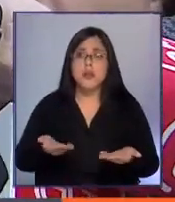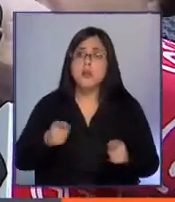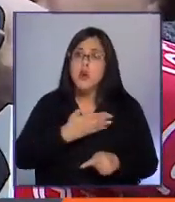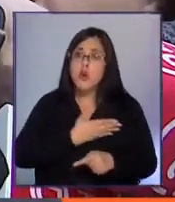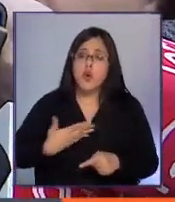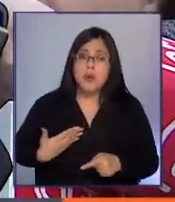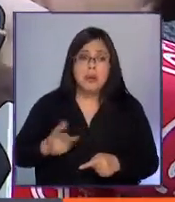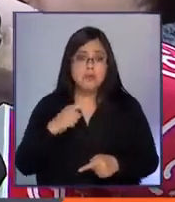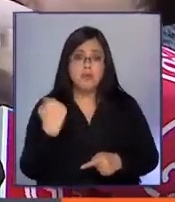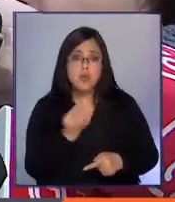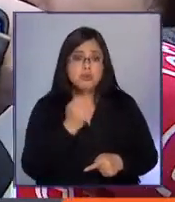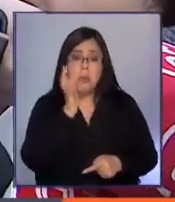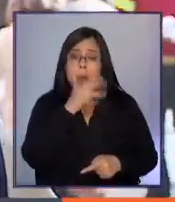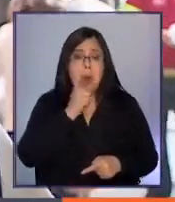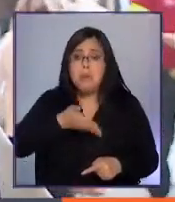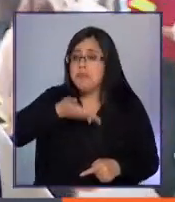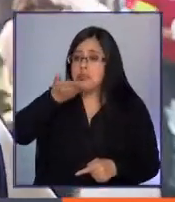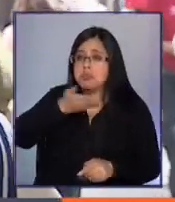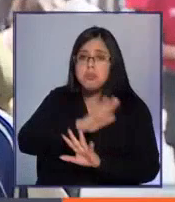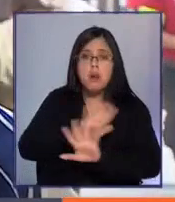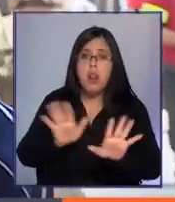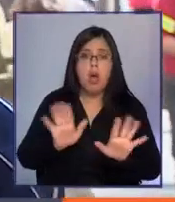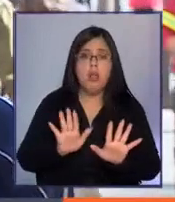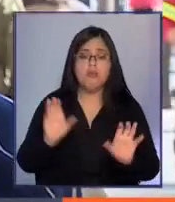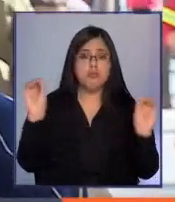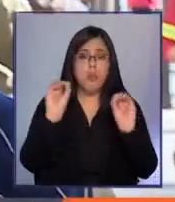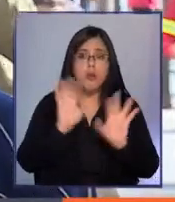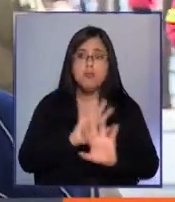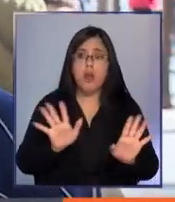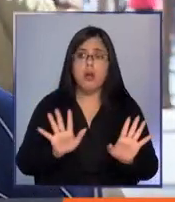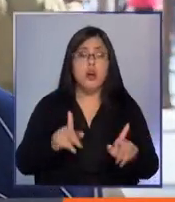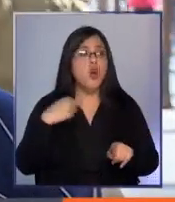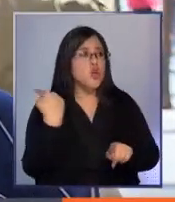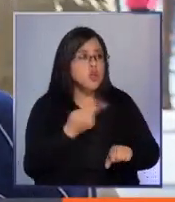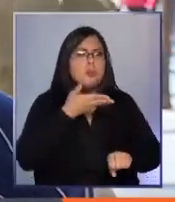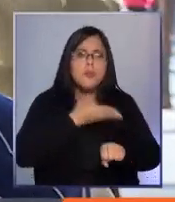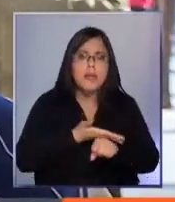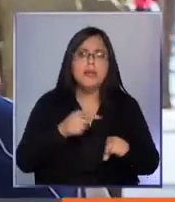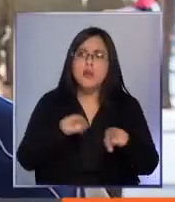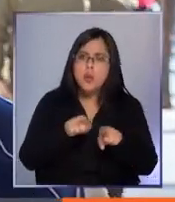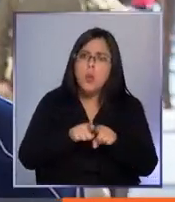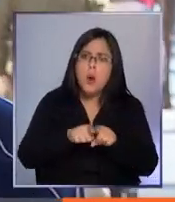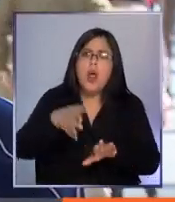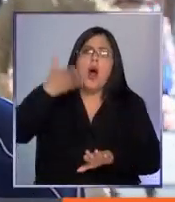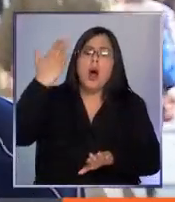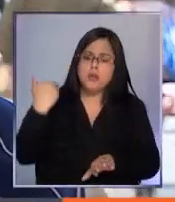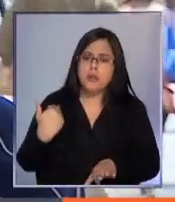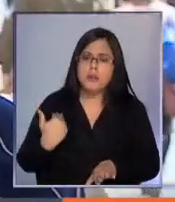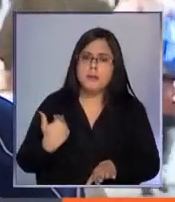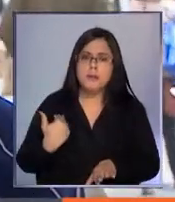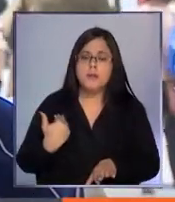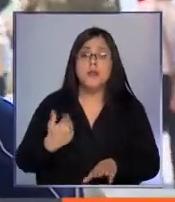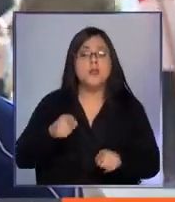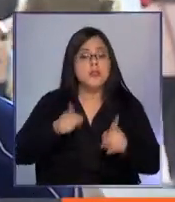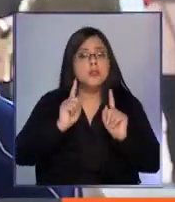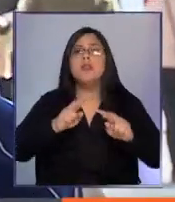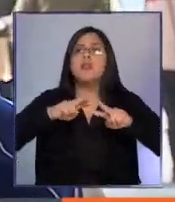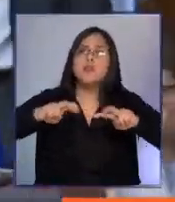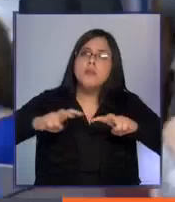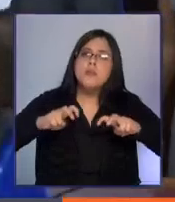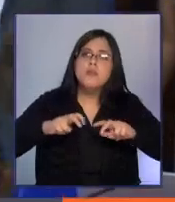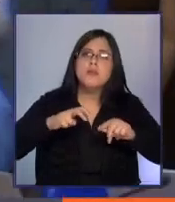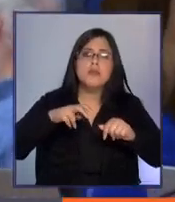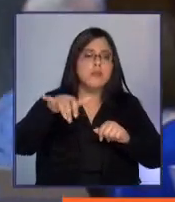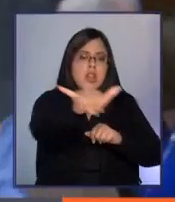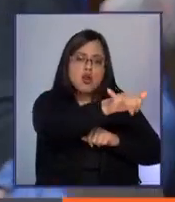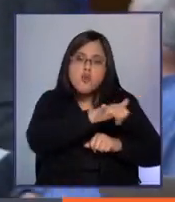no tenemos comentarios que hacer sobre la materia. Lo que nosotros estamos pidiendo es que lo mismo que pedimos desde el primer día, es que se investigue a todos por igual.